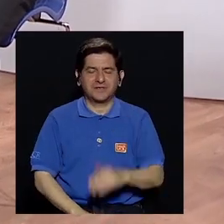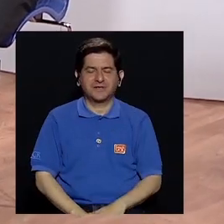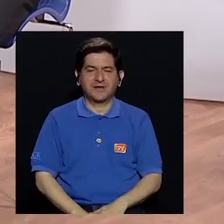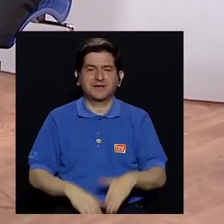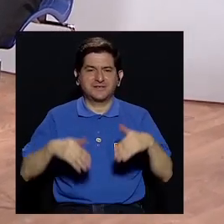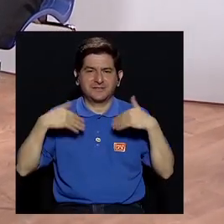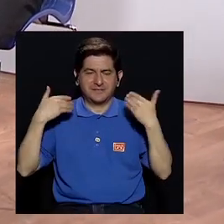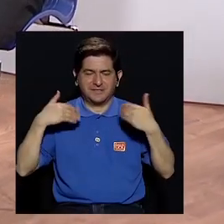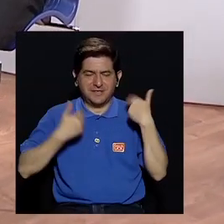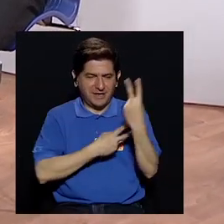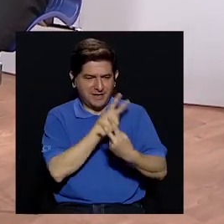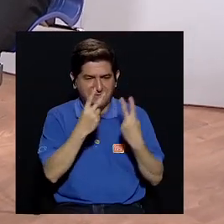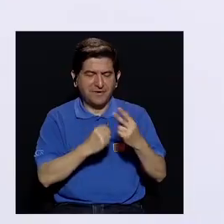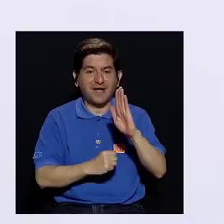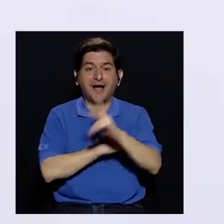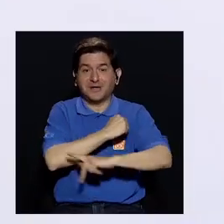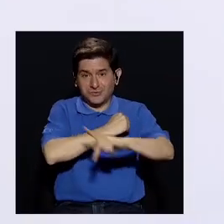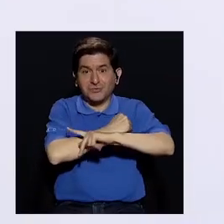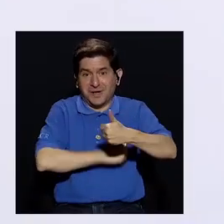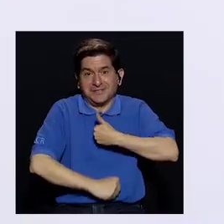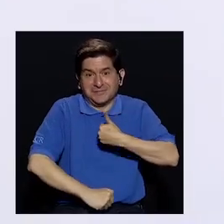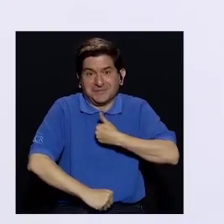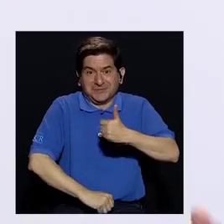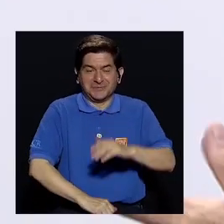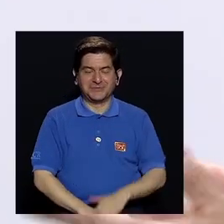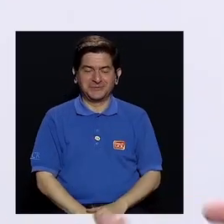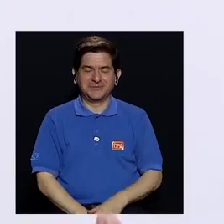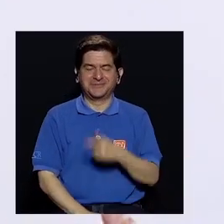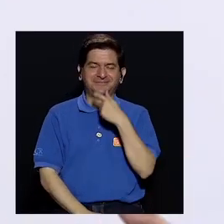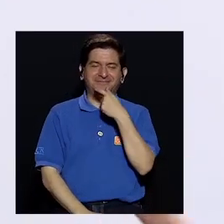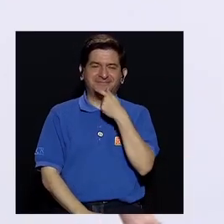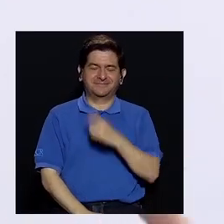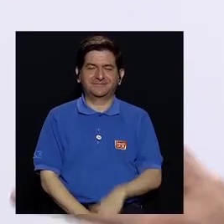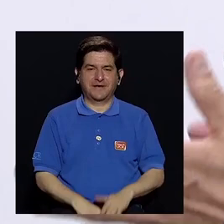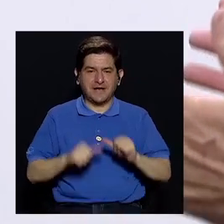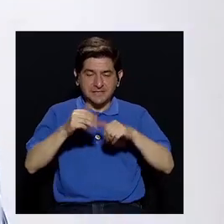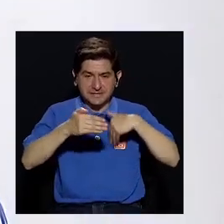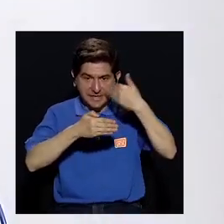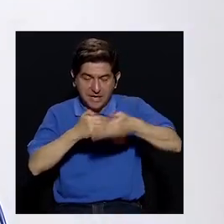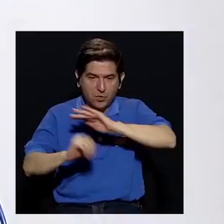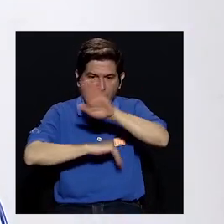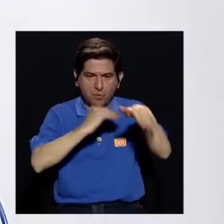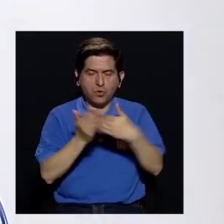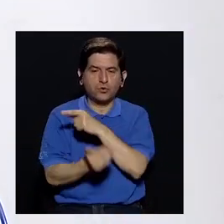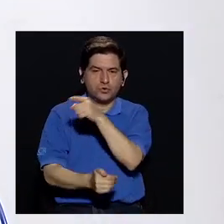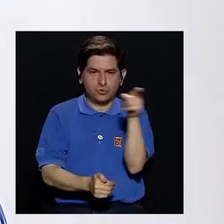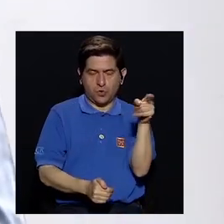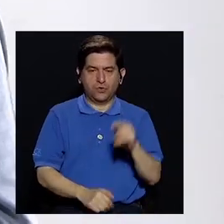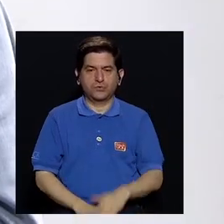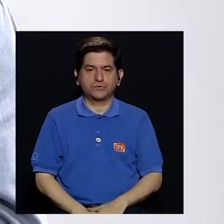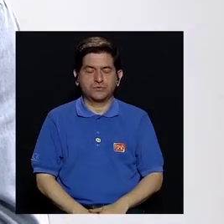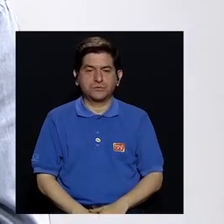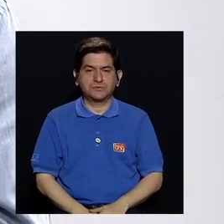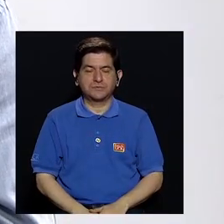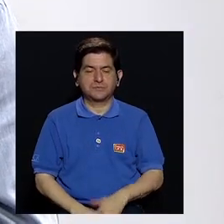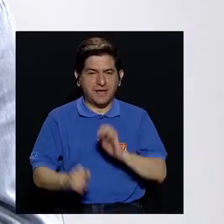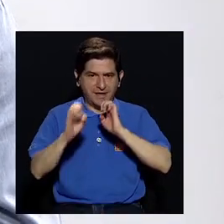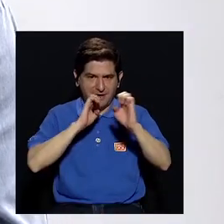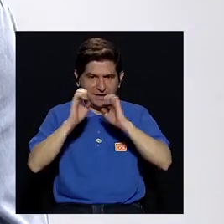sobre relato en conciencia bueno muchísimas gracias en una feliz estadía en su país exactamente